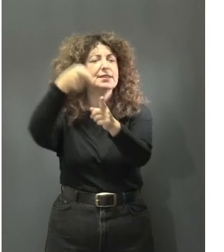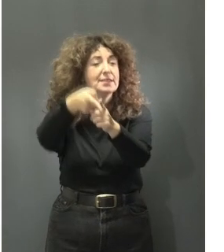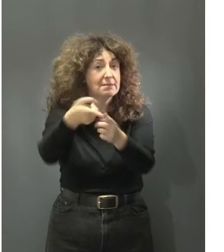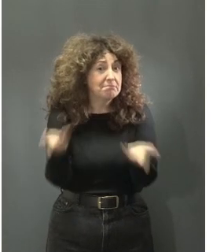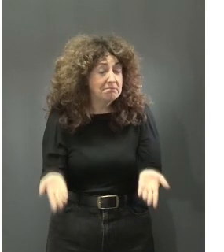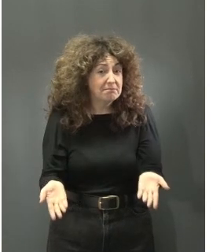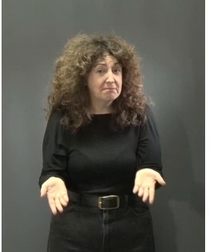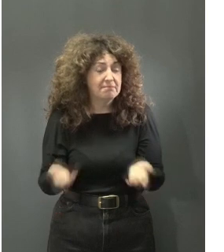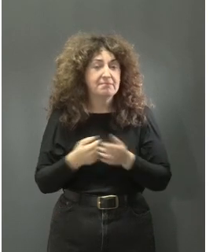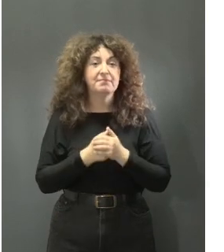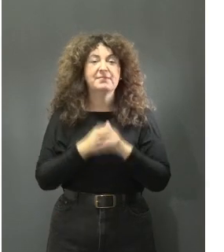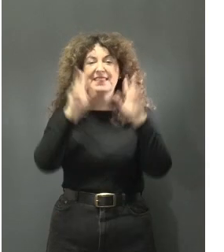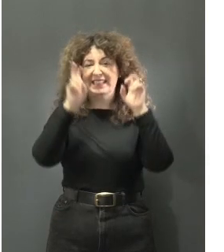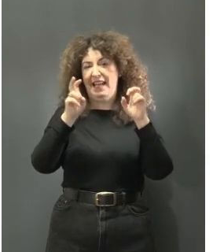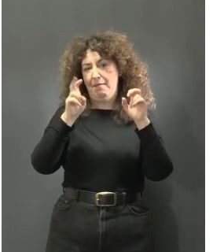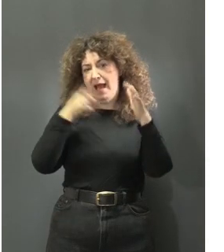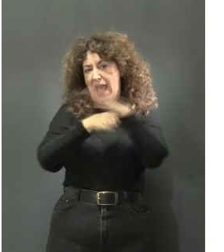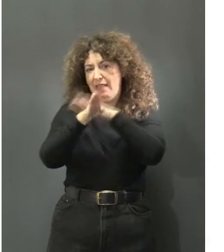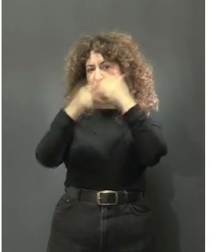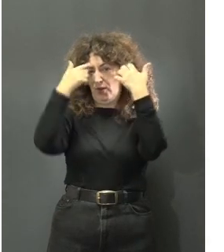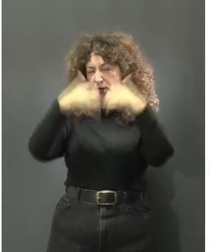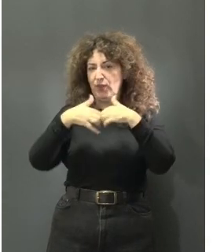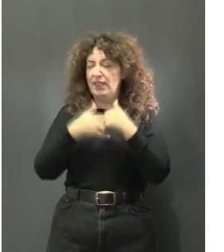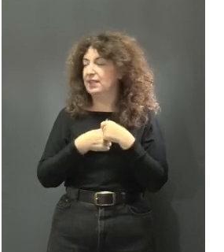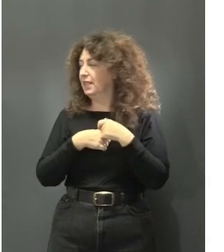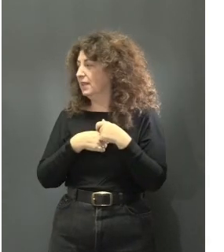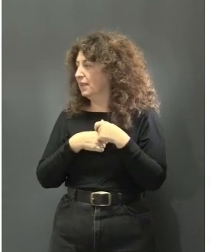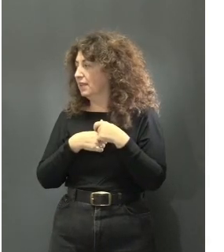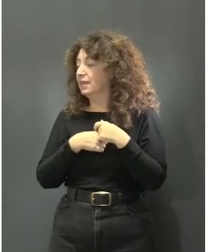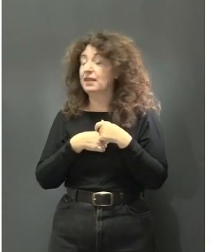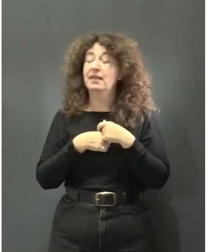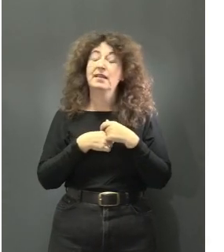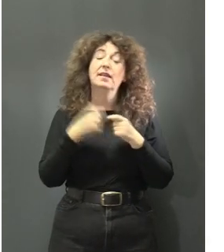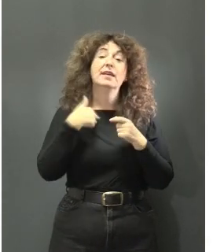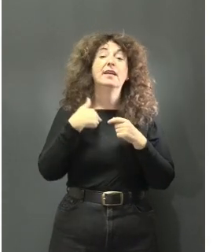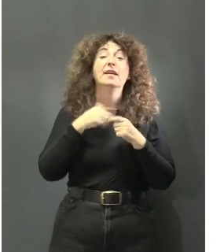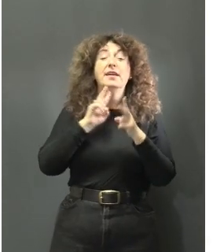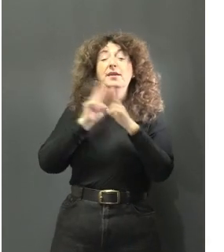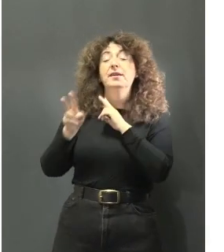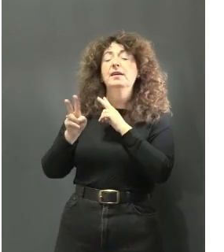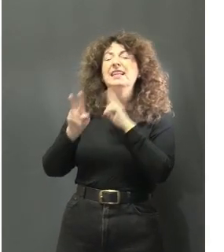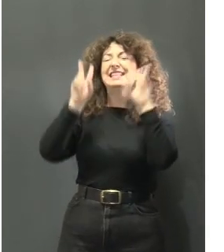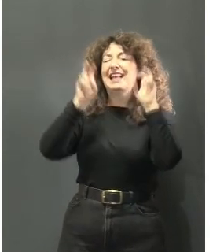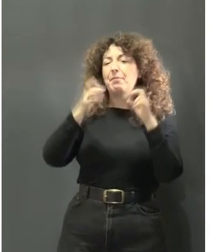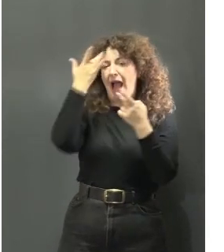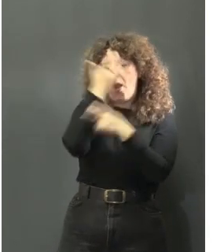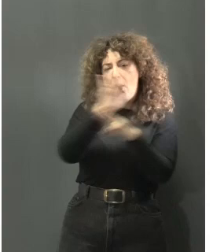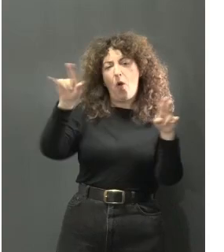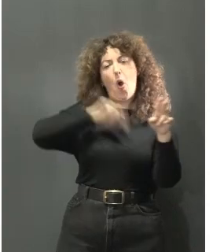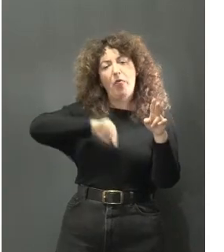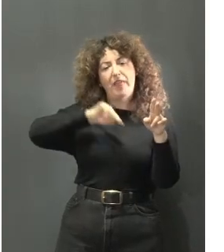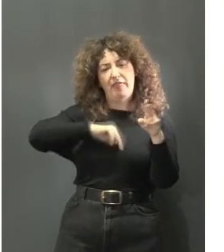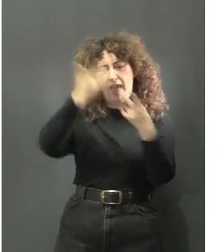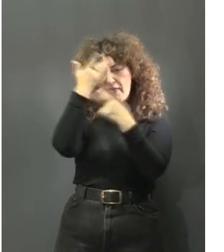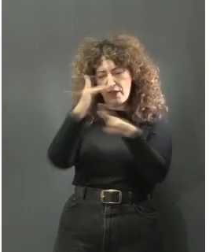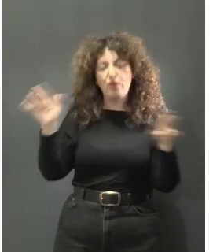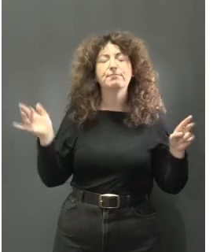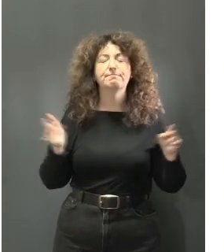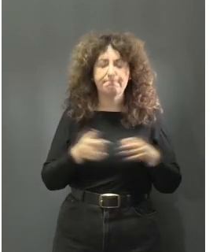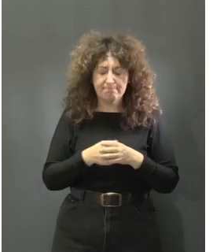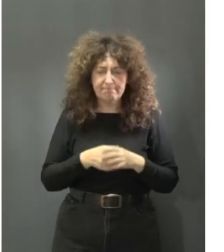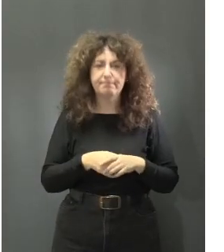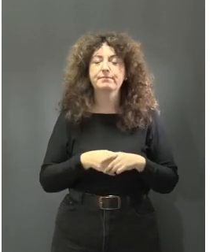cognitiva? Yo creo que tiene que ver también lo que hablábamos antes, la concienciación. Y sobre